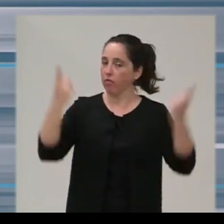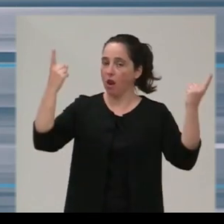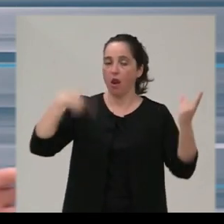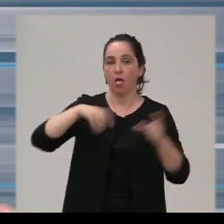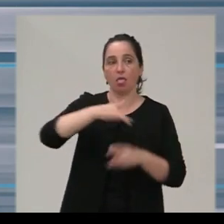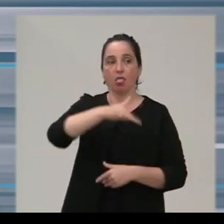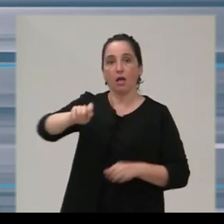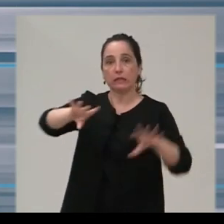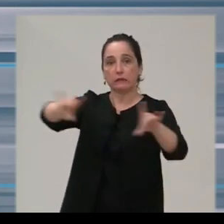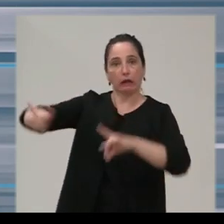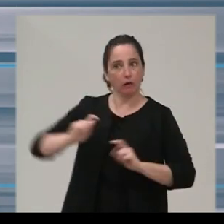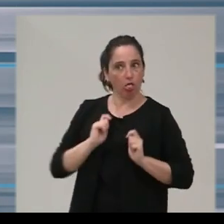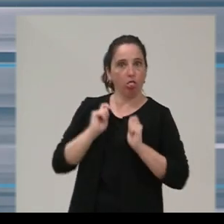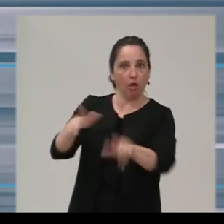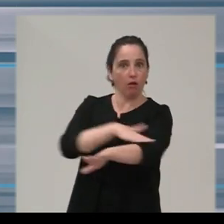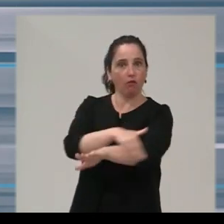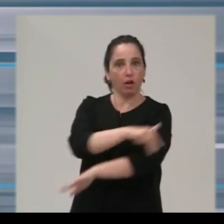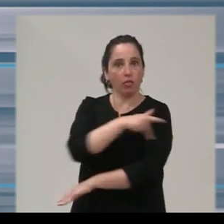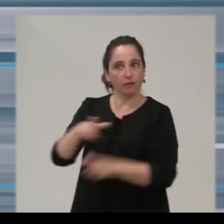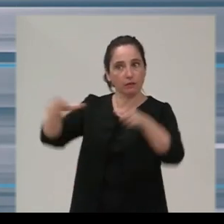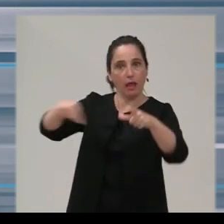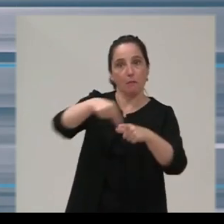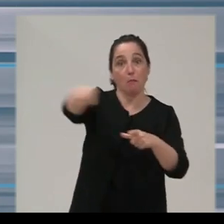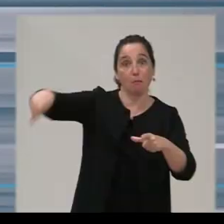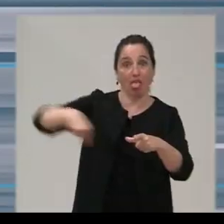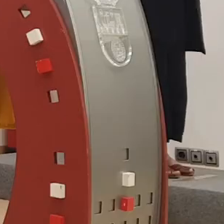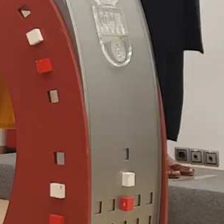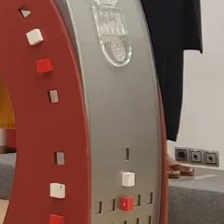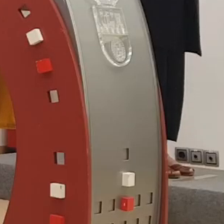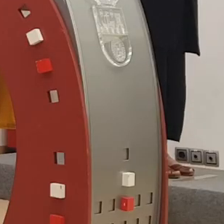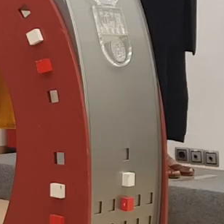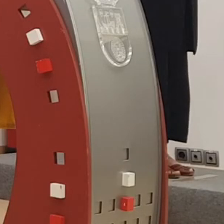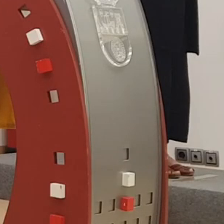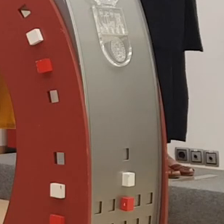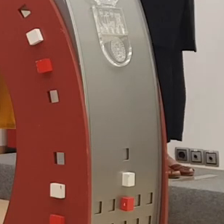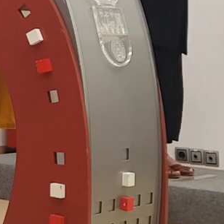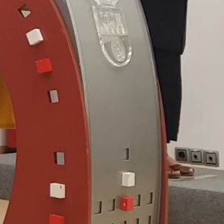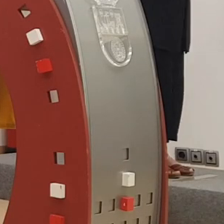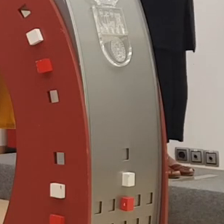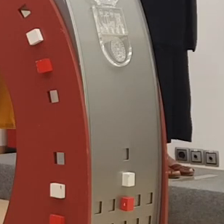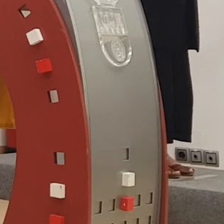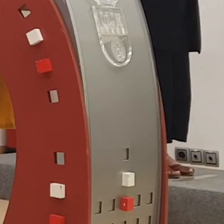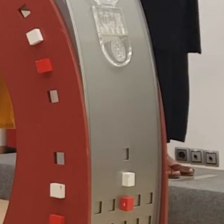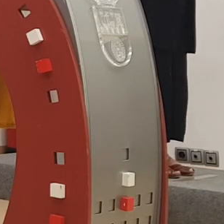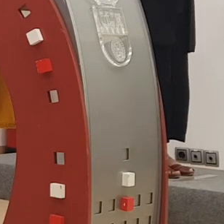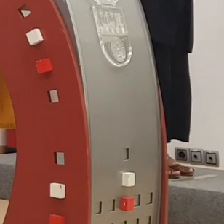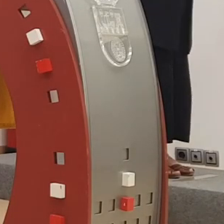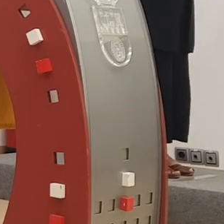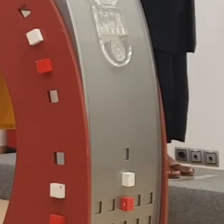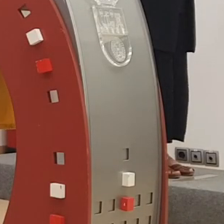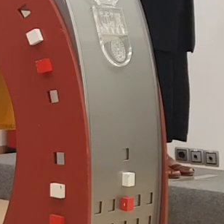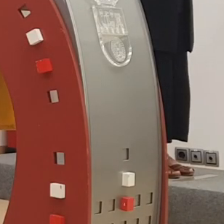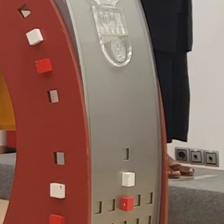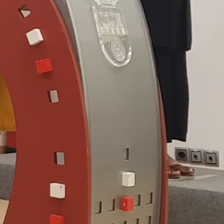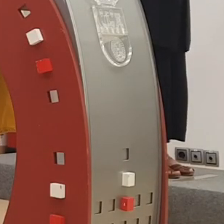de ceder al Gobierno de Cantabria una parcela, y también el refuerzo del personal médico en el centro de Castilla